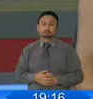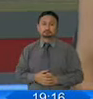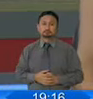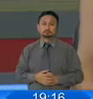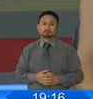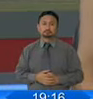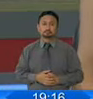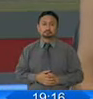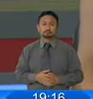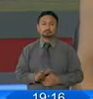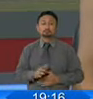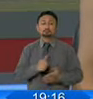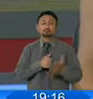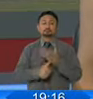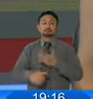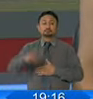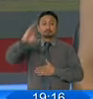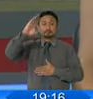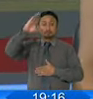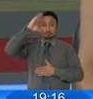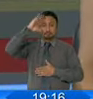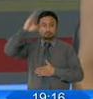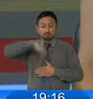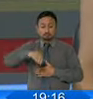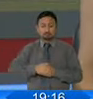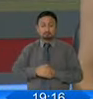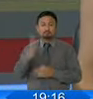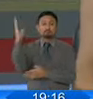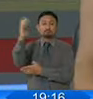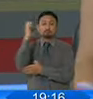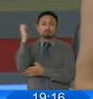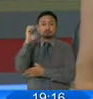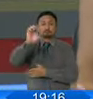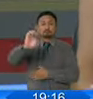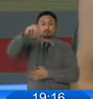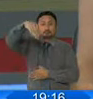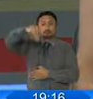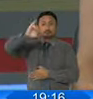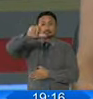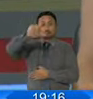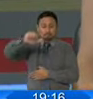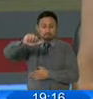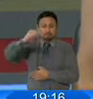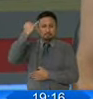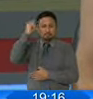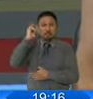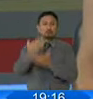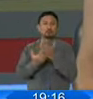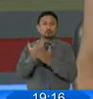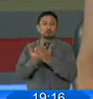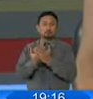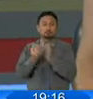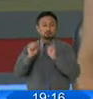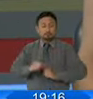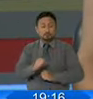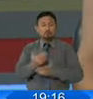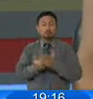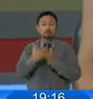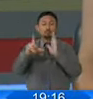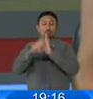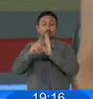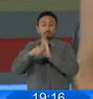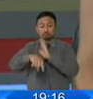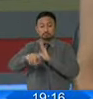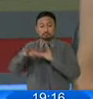el ministerio del interior presentó la denominada alerta emilia una iniciativa que permitirá desarrollar protocolos institucionales para una